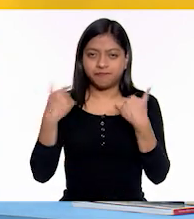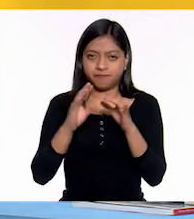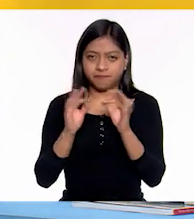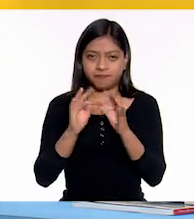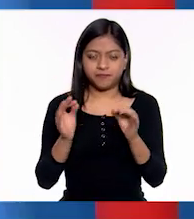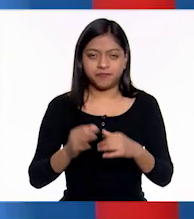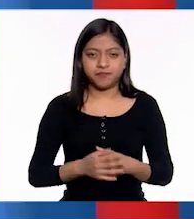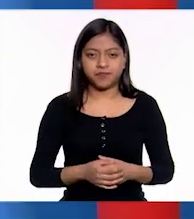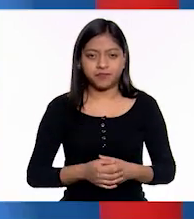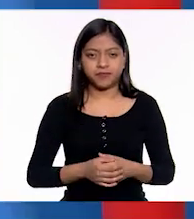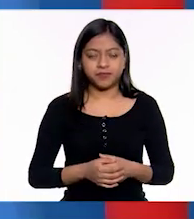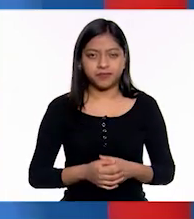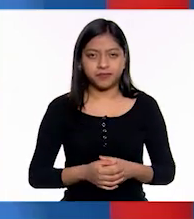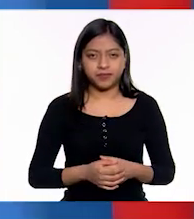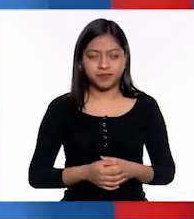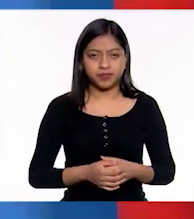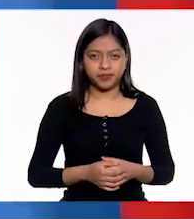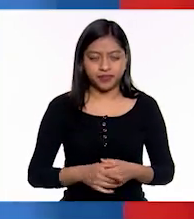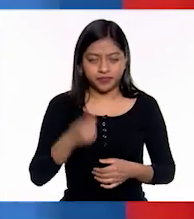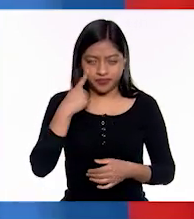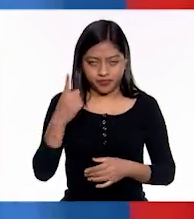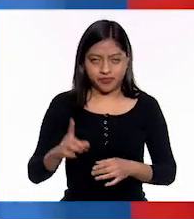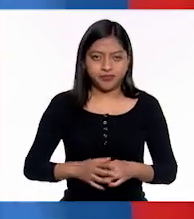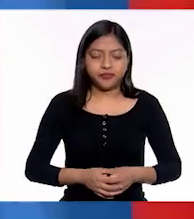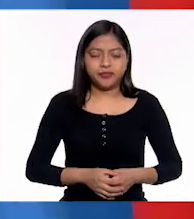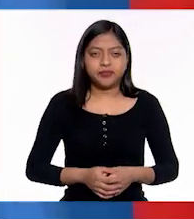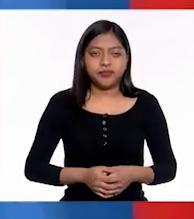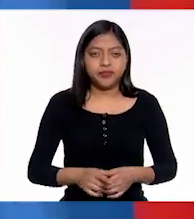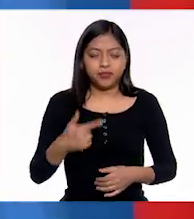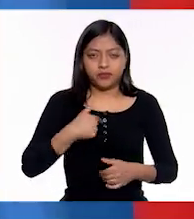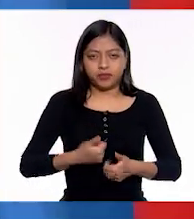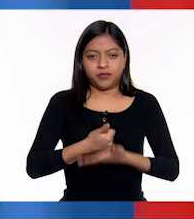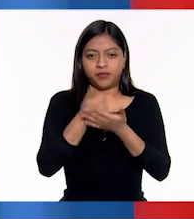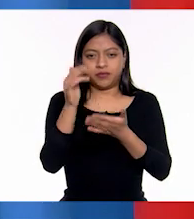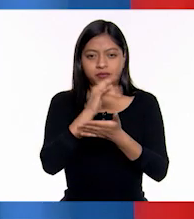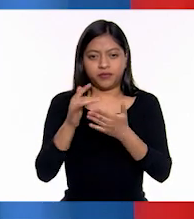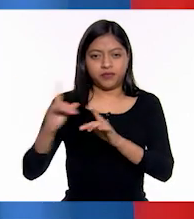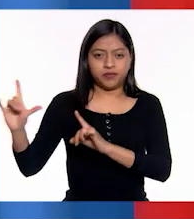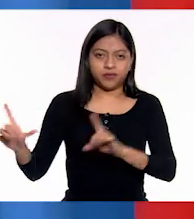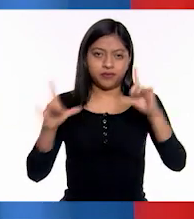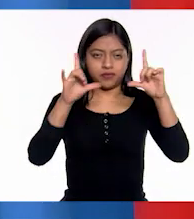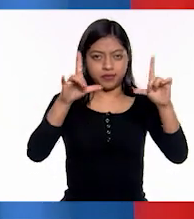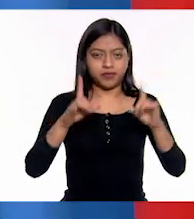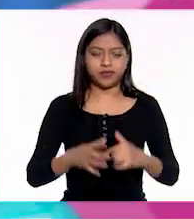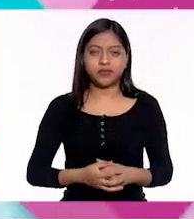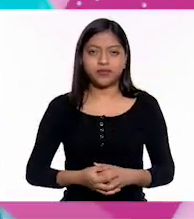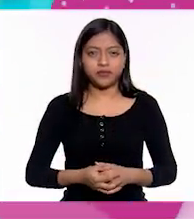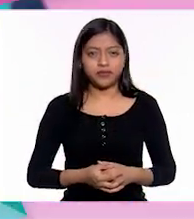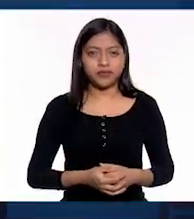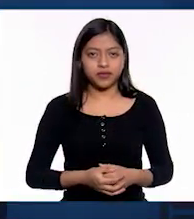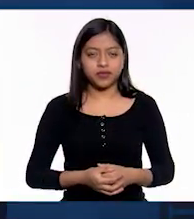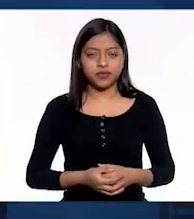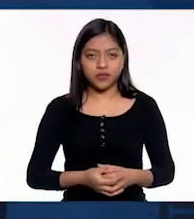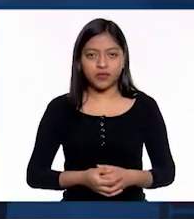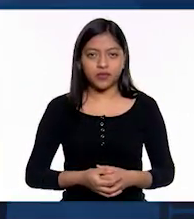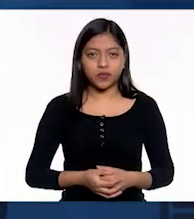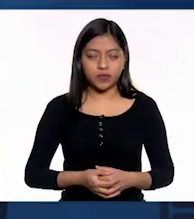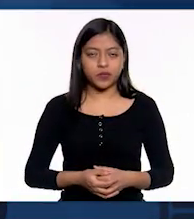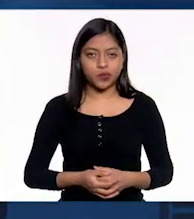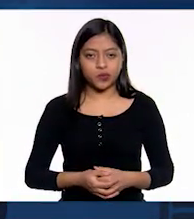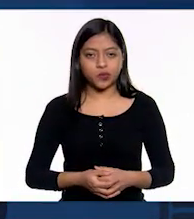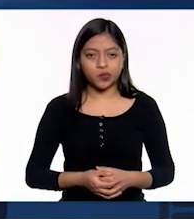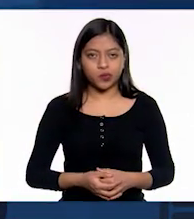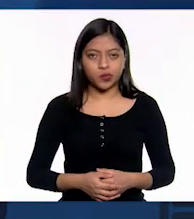trata? Fíjense, la situación es la siguiente. ¿Me ayudas a leer la siguiente diapositiva? Claro que sí, maestra. Dice,